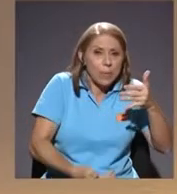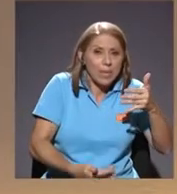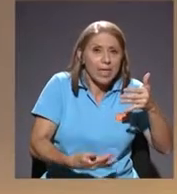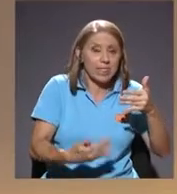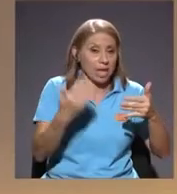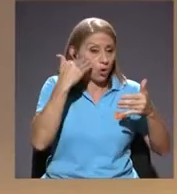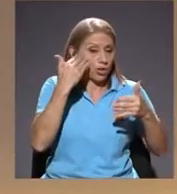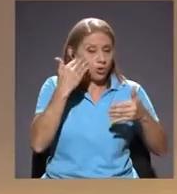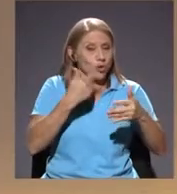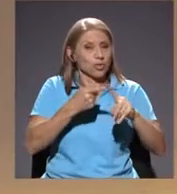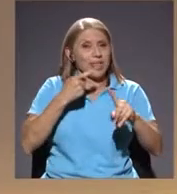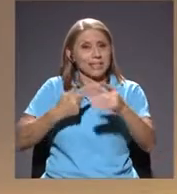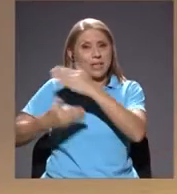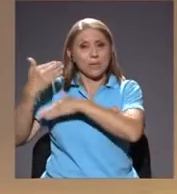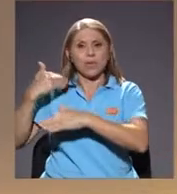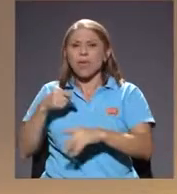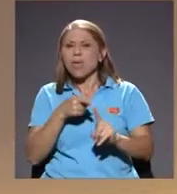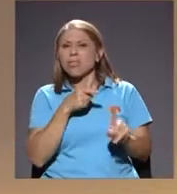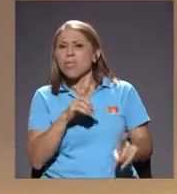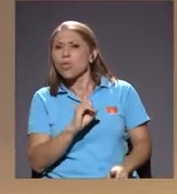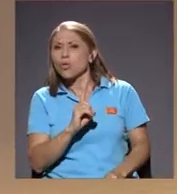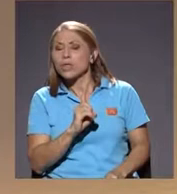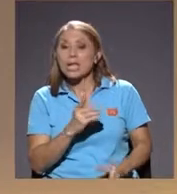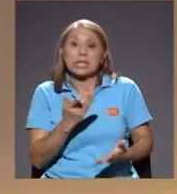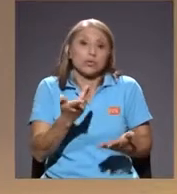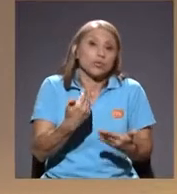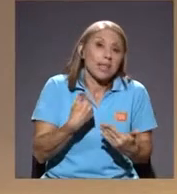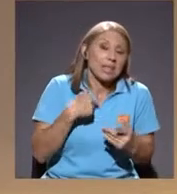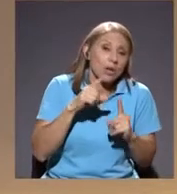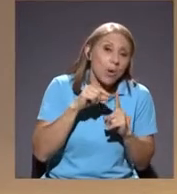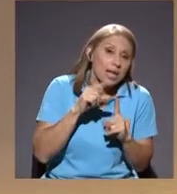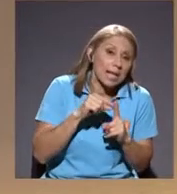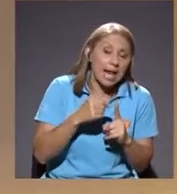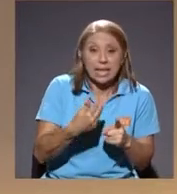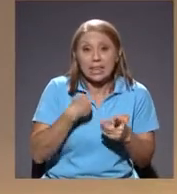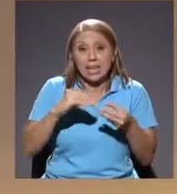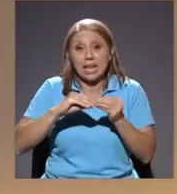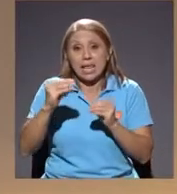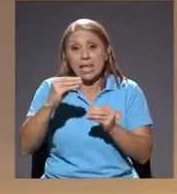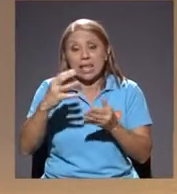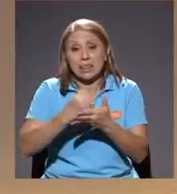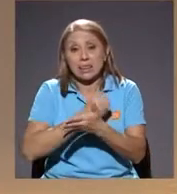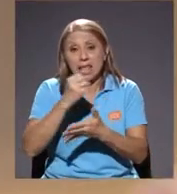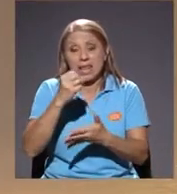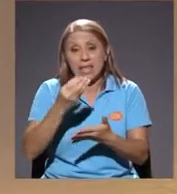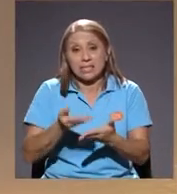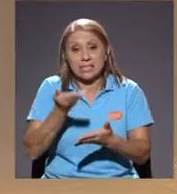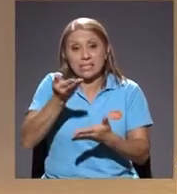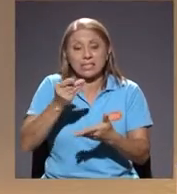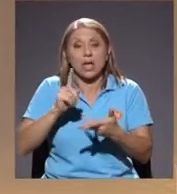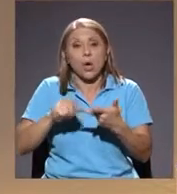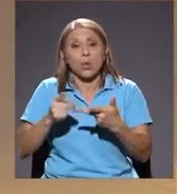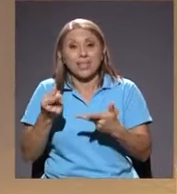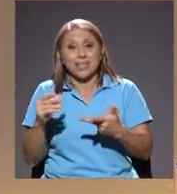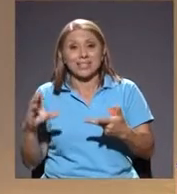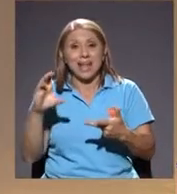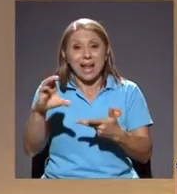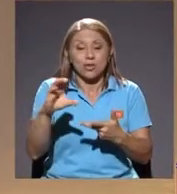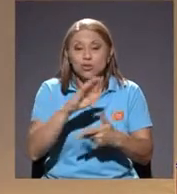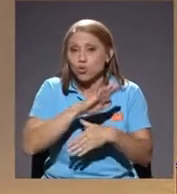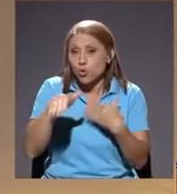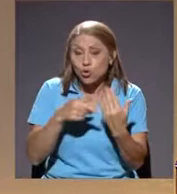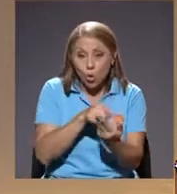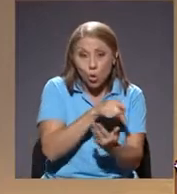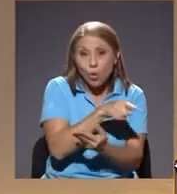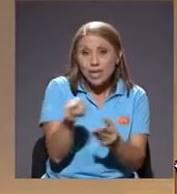a venir bueno si usted tiene un alquiler si tiene intereses si tiene salarios en muchos países todo esto cuenta y el cálculo de la